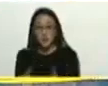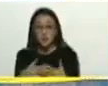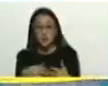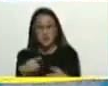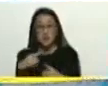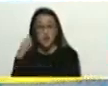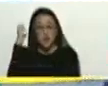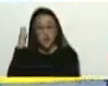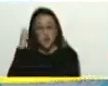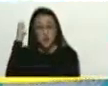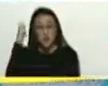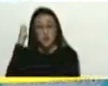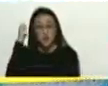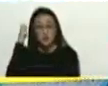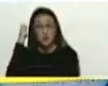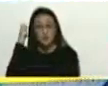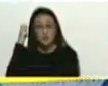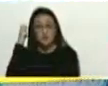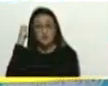lo está pagando